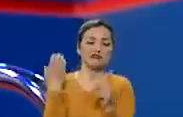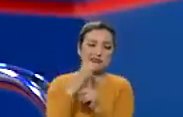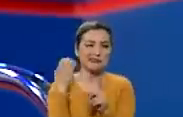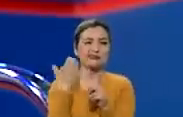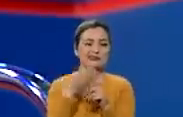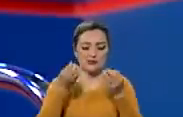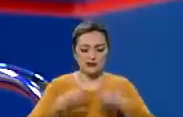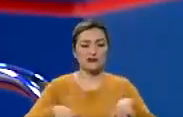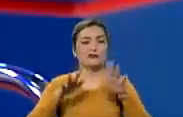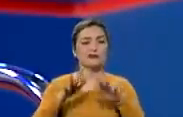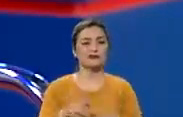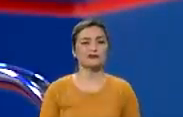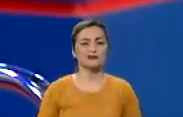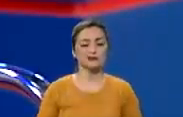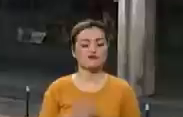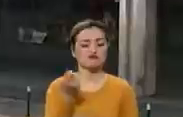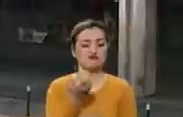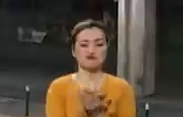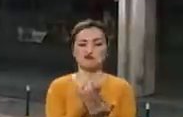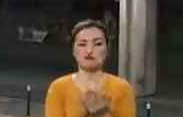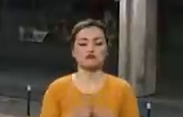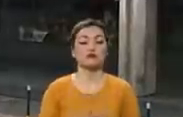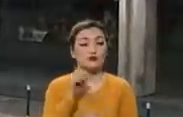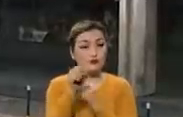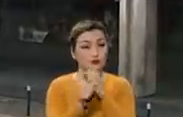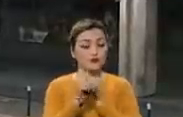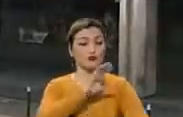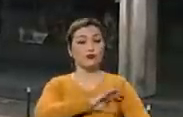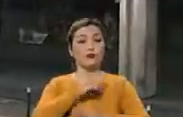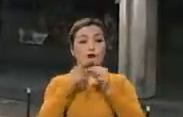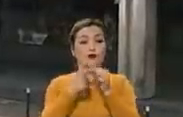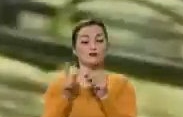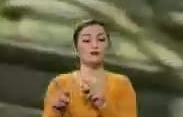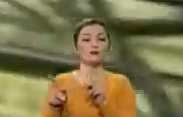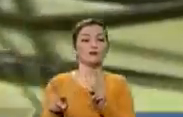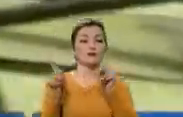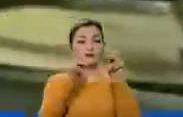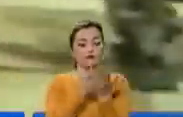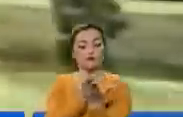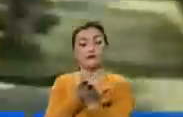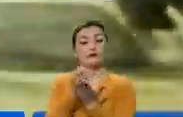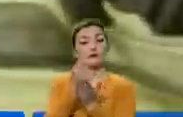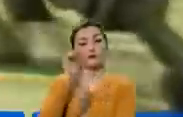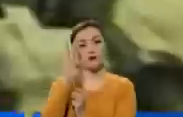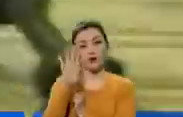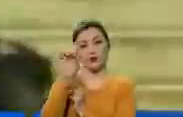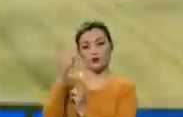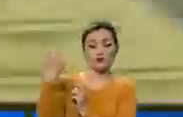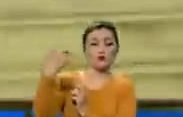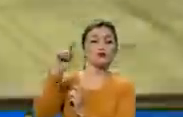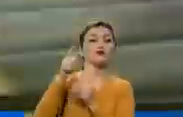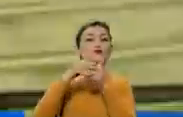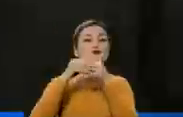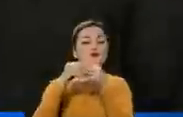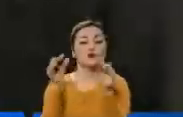por las pérdidas que genera esta empresa. Este año el municipio de Quito tenía previsto inyectar alrededor de 41 millones de